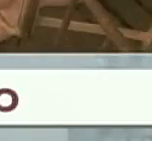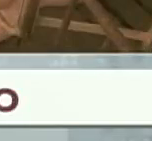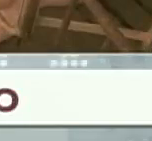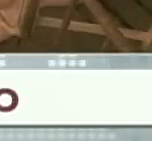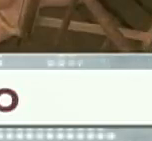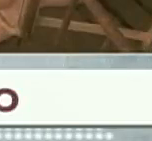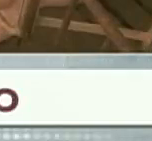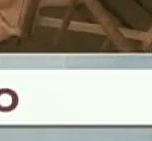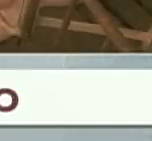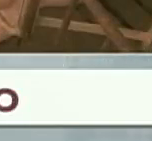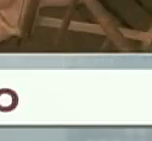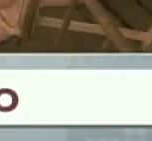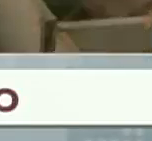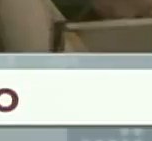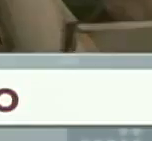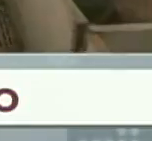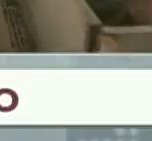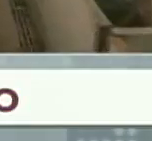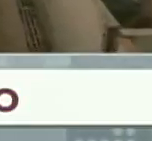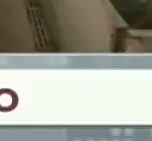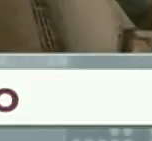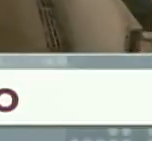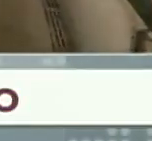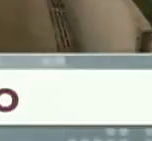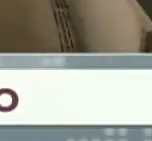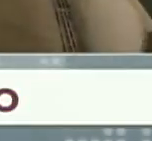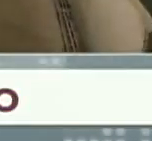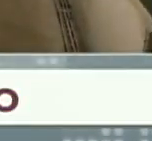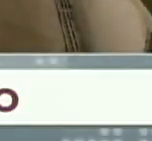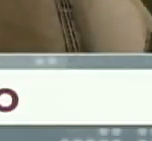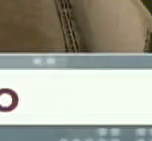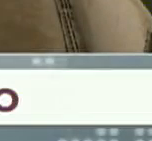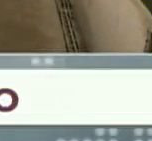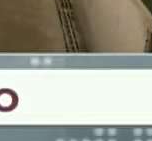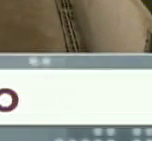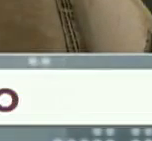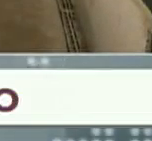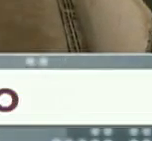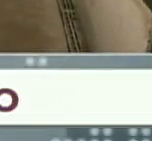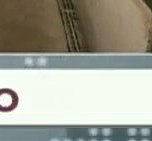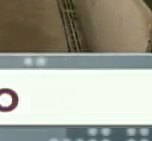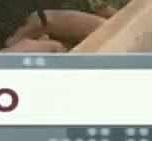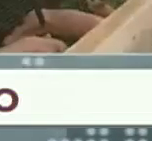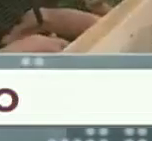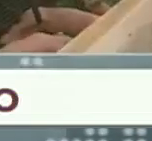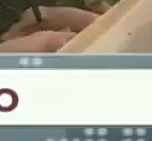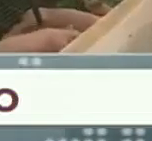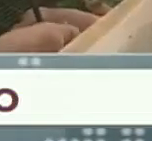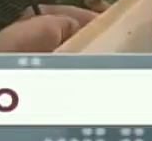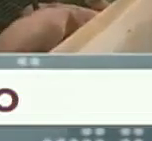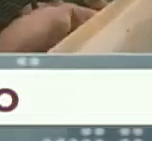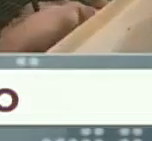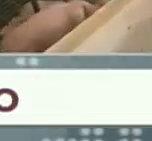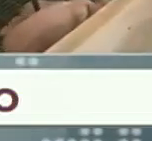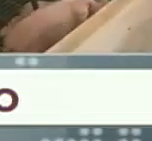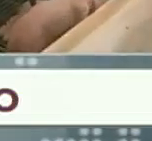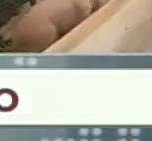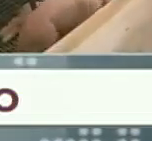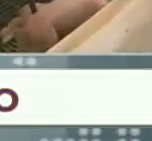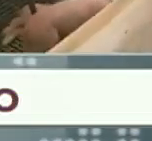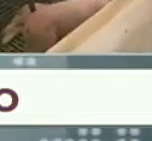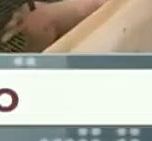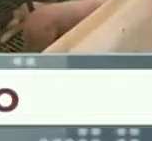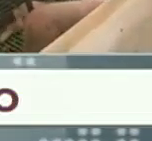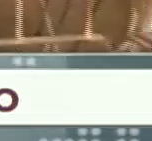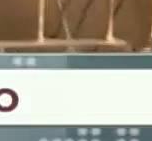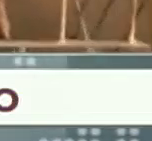centros productivos como estos tenemos que multiplicar la producción a gran escala, porque estamos hablando